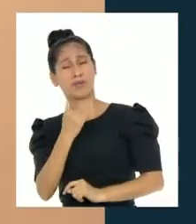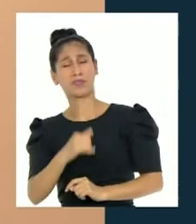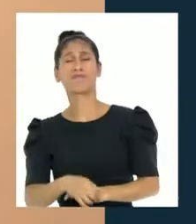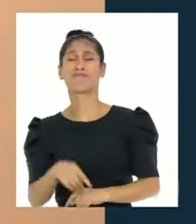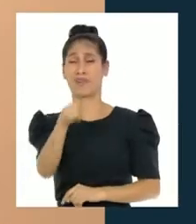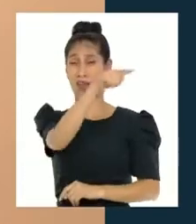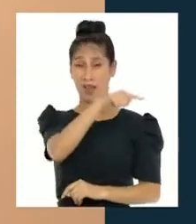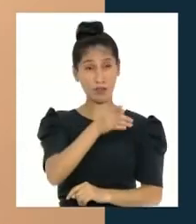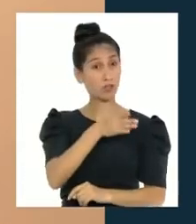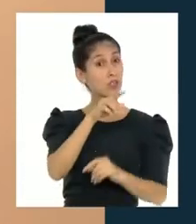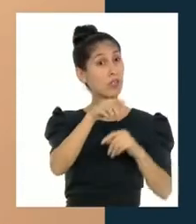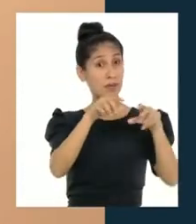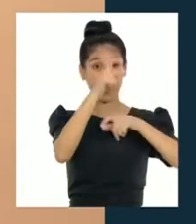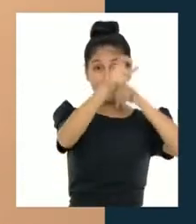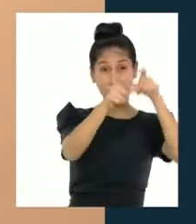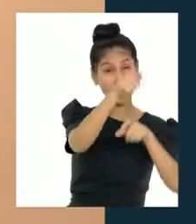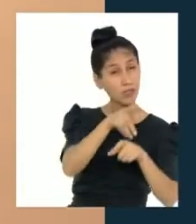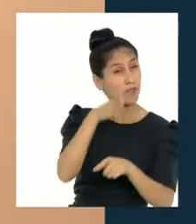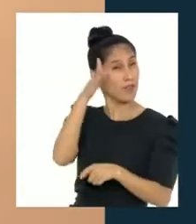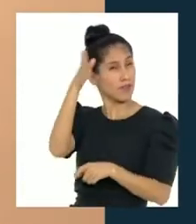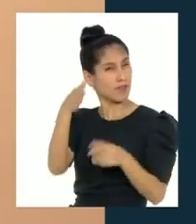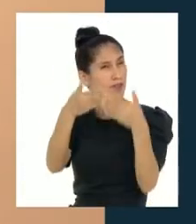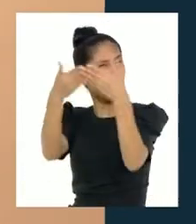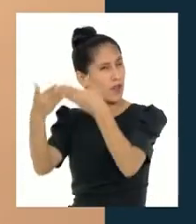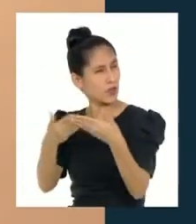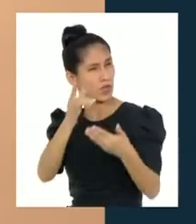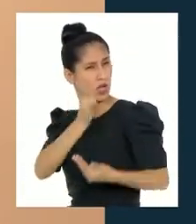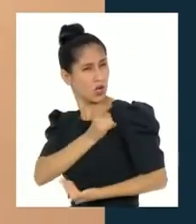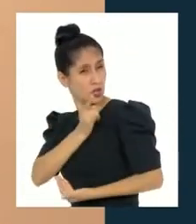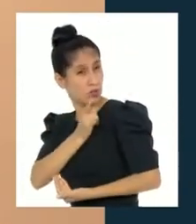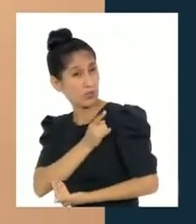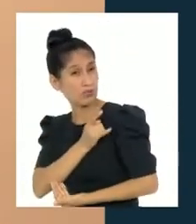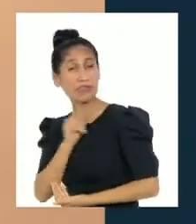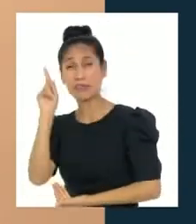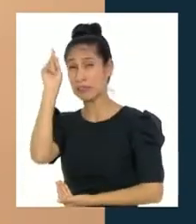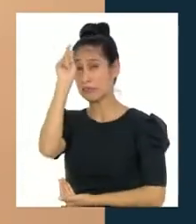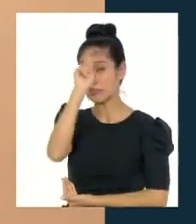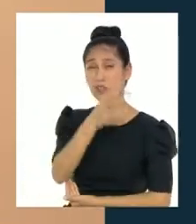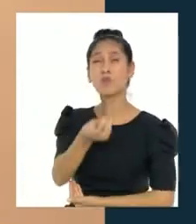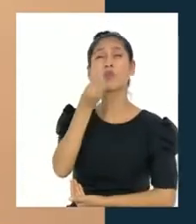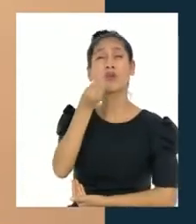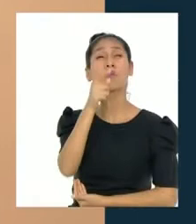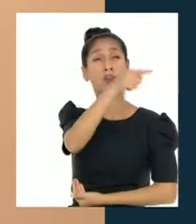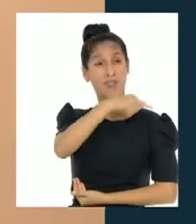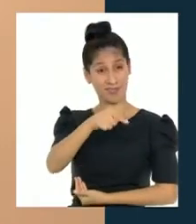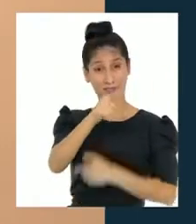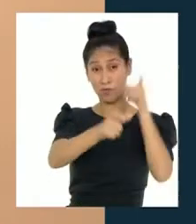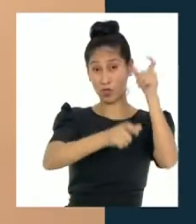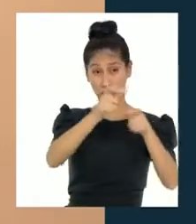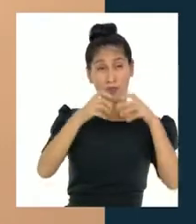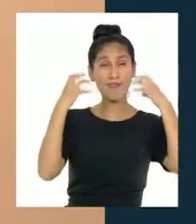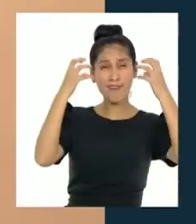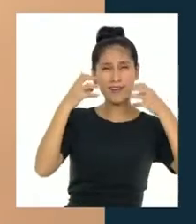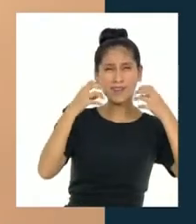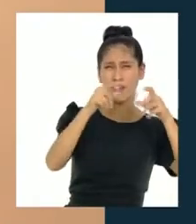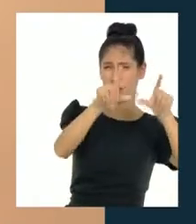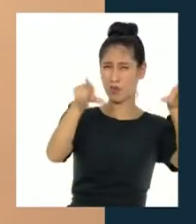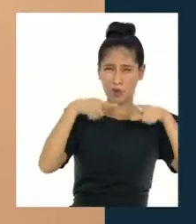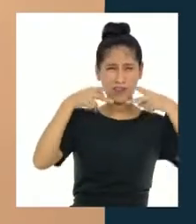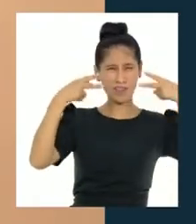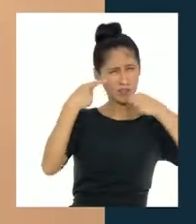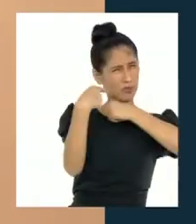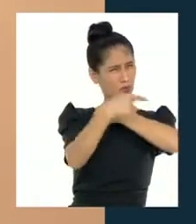más complejas. Incluso en la misma escuela pueden haber burlas hacia esas personas y eso afecta